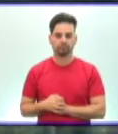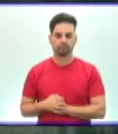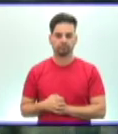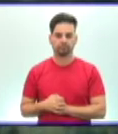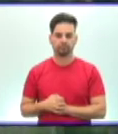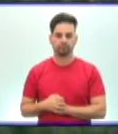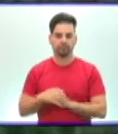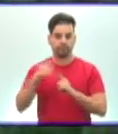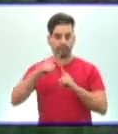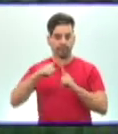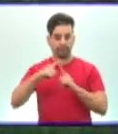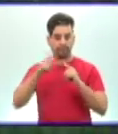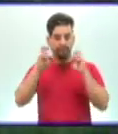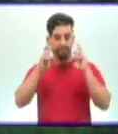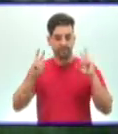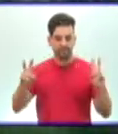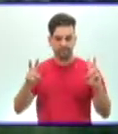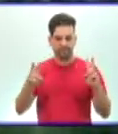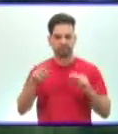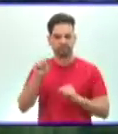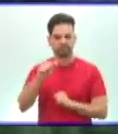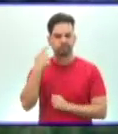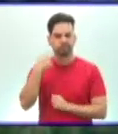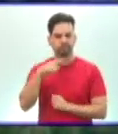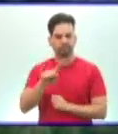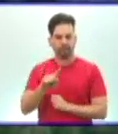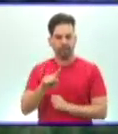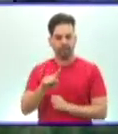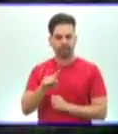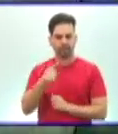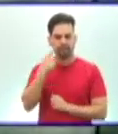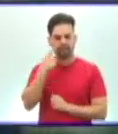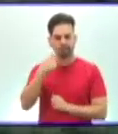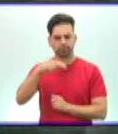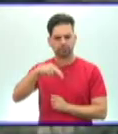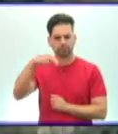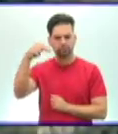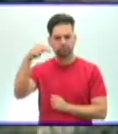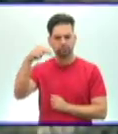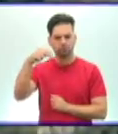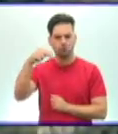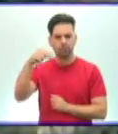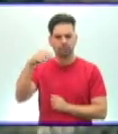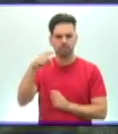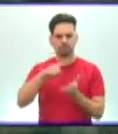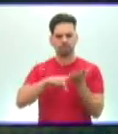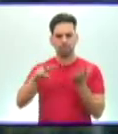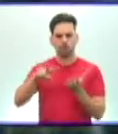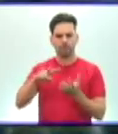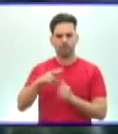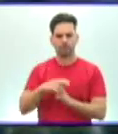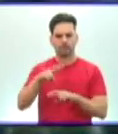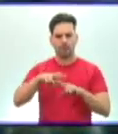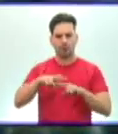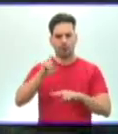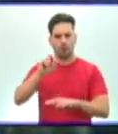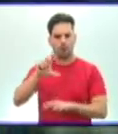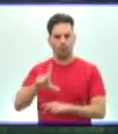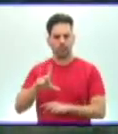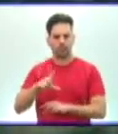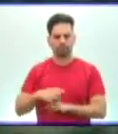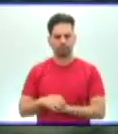La Tarea Vida ha incorporado el litoral norte de la provincia de Holguín, desde Jibara hasta Ramón de